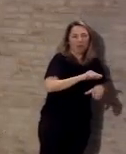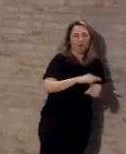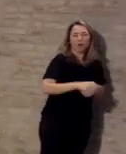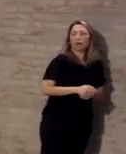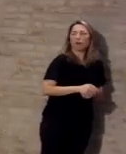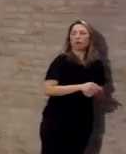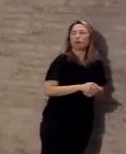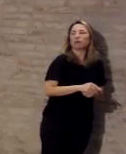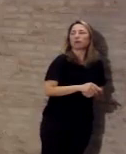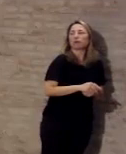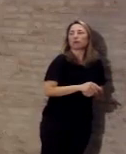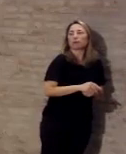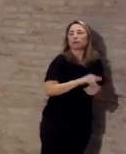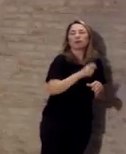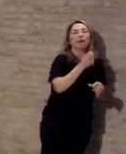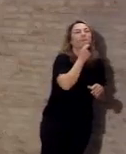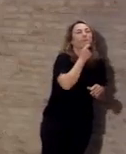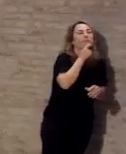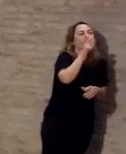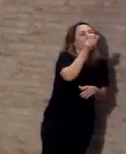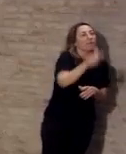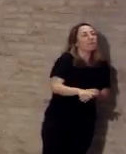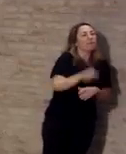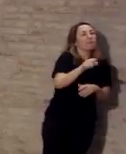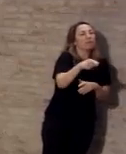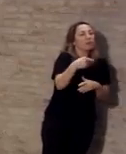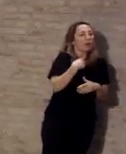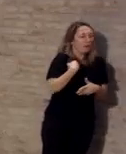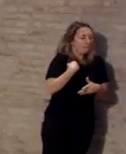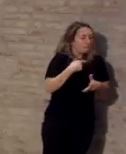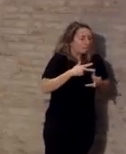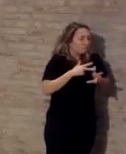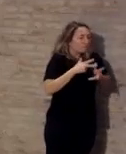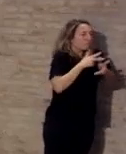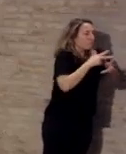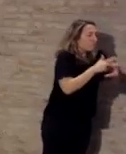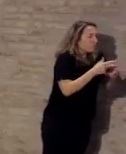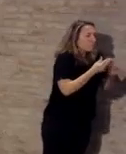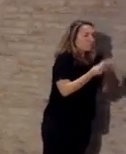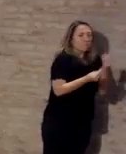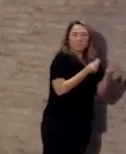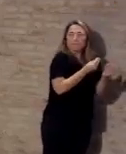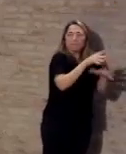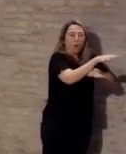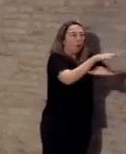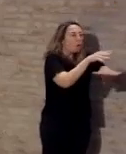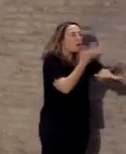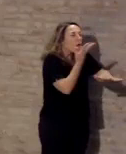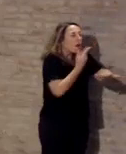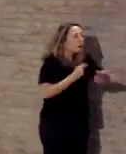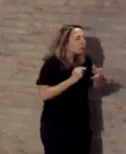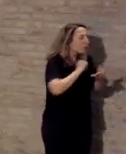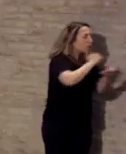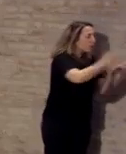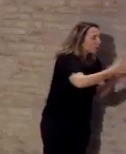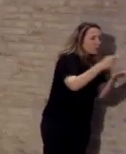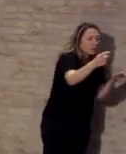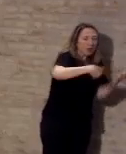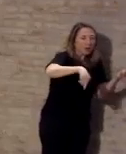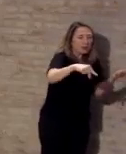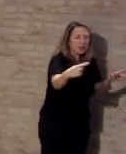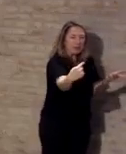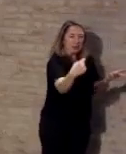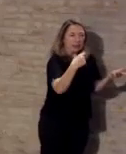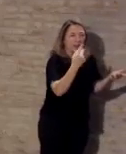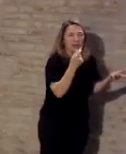digan egoísta por hacer cosas que la otra persona no quiere bien y de la psicológica te acordas algún